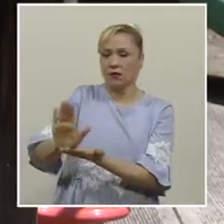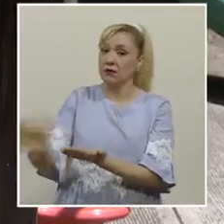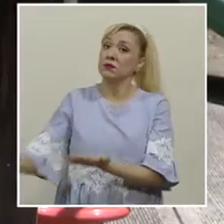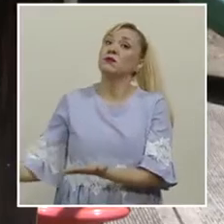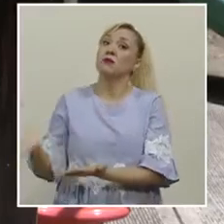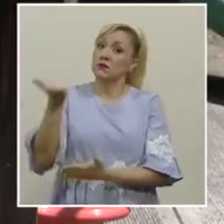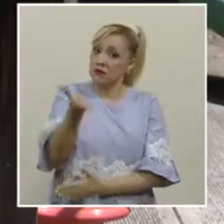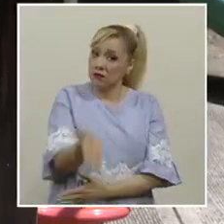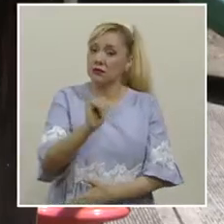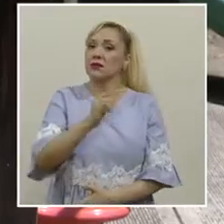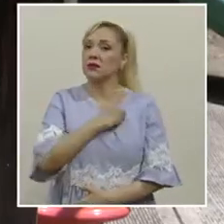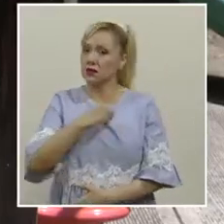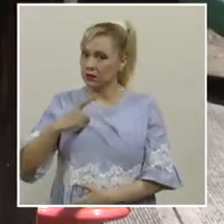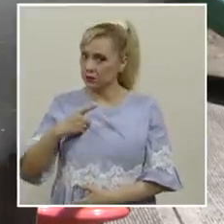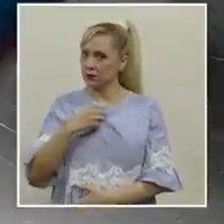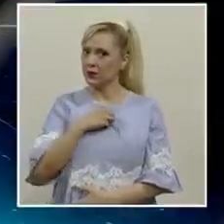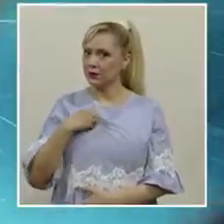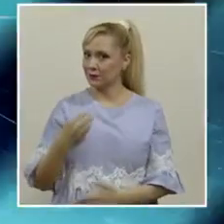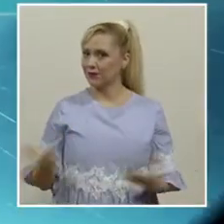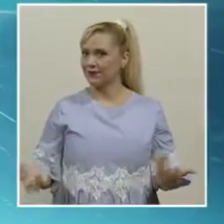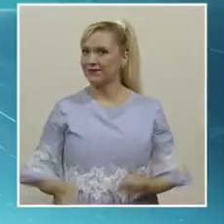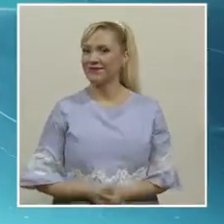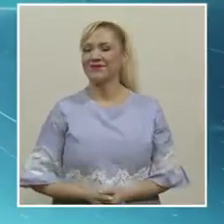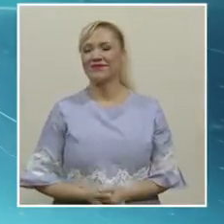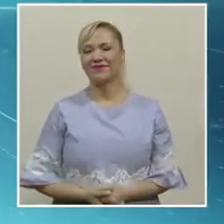niños y adolescentes.